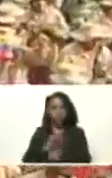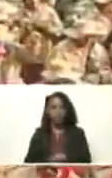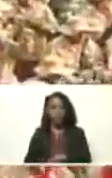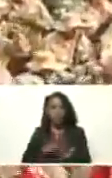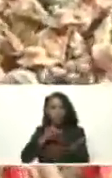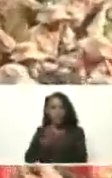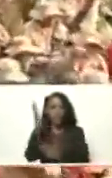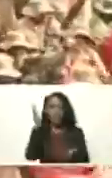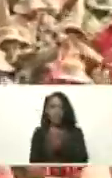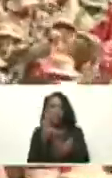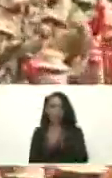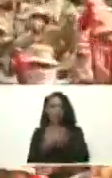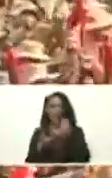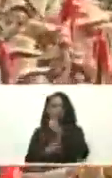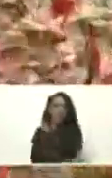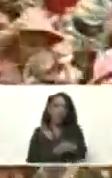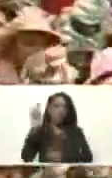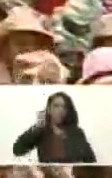Leales siempre.